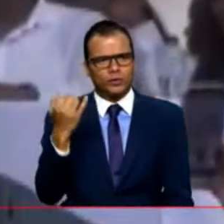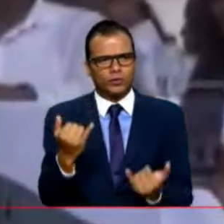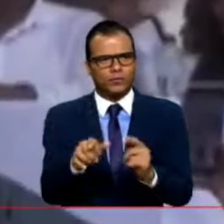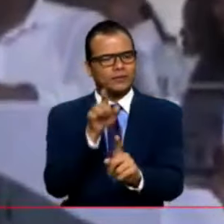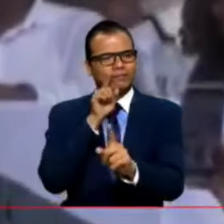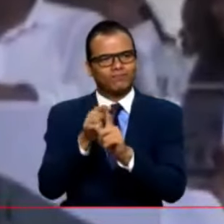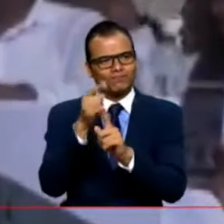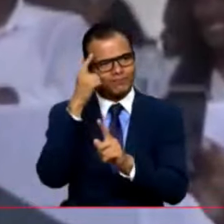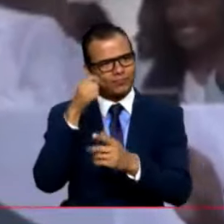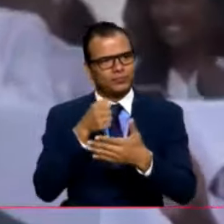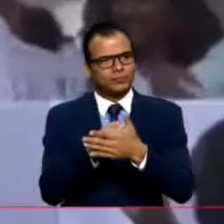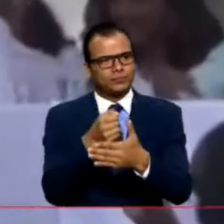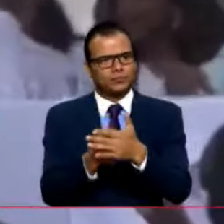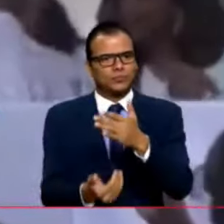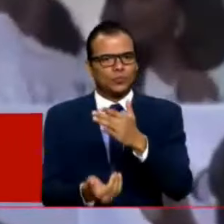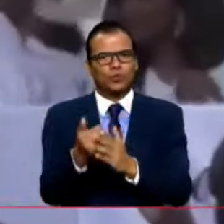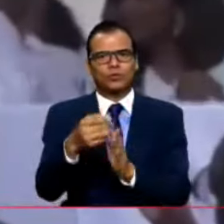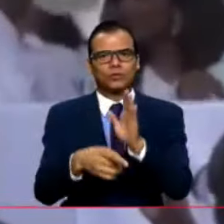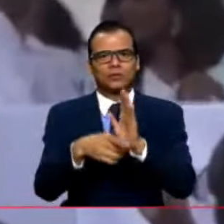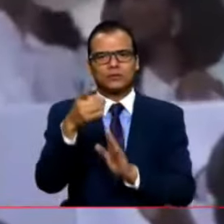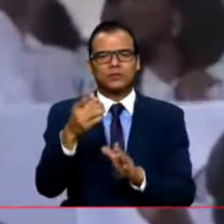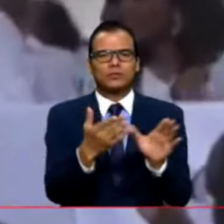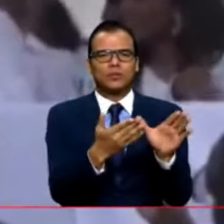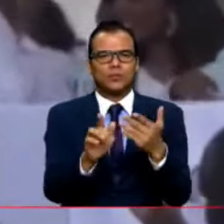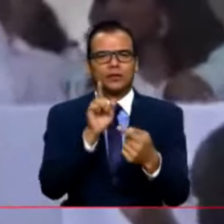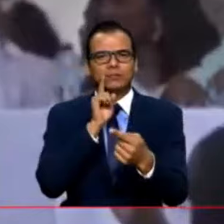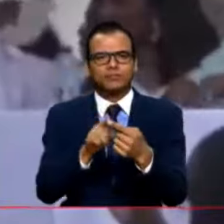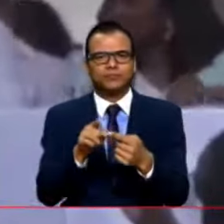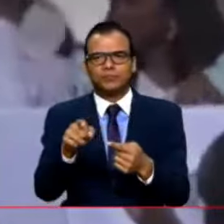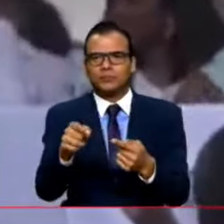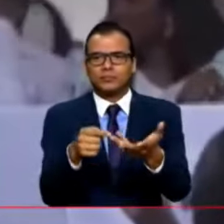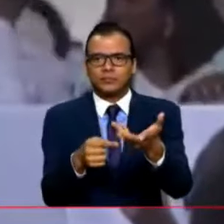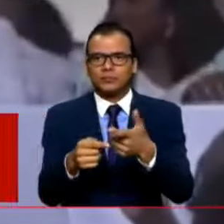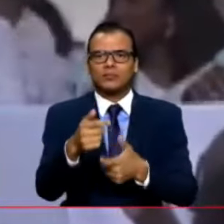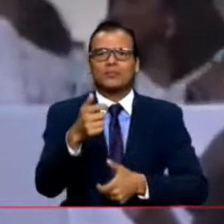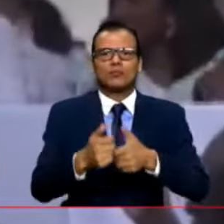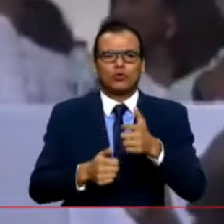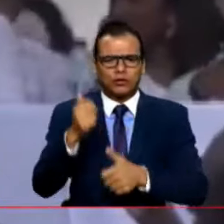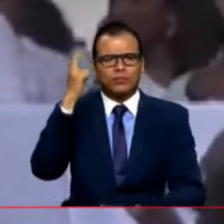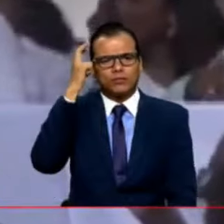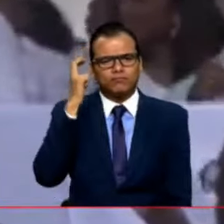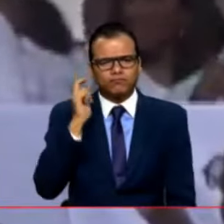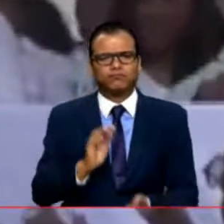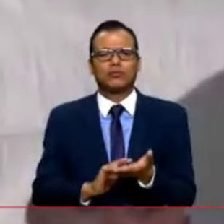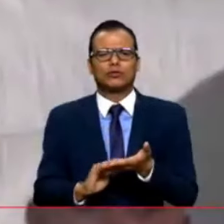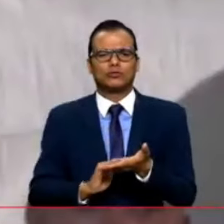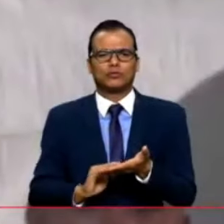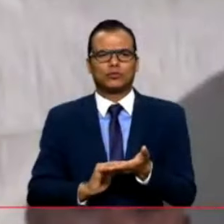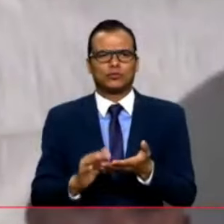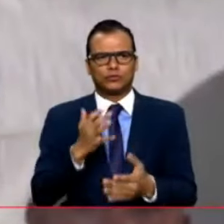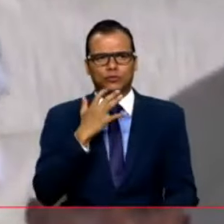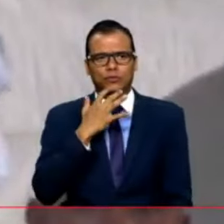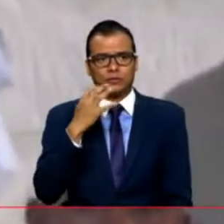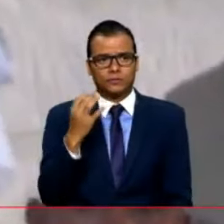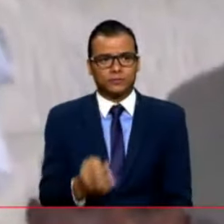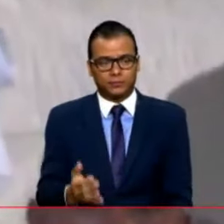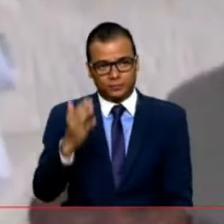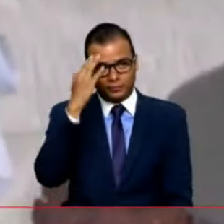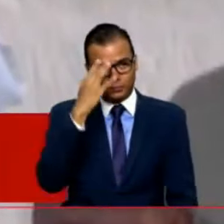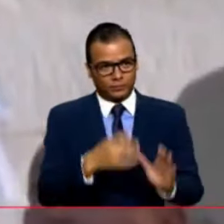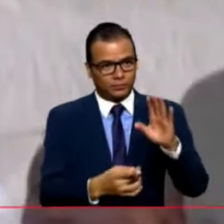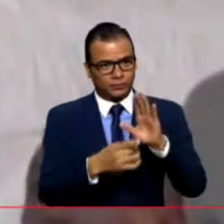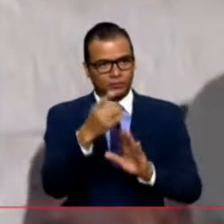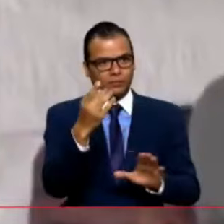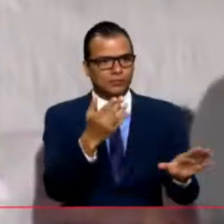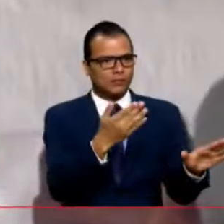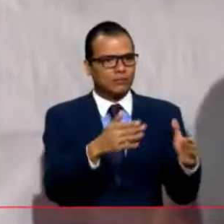desarrollo que le permita luchar contra todas las condiciones que afligen a su territorio. Sabemos que ese plan de desarrollo también tiene